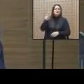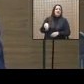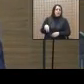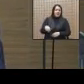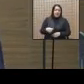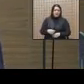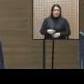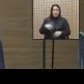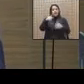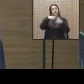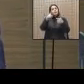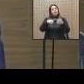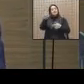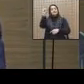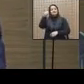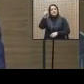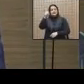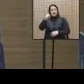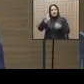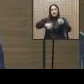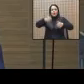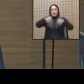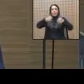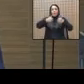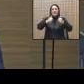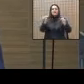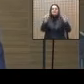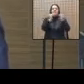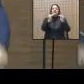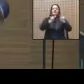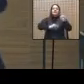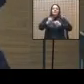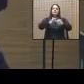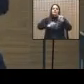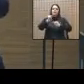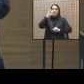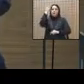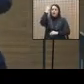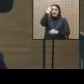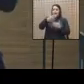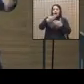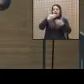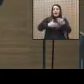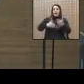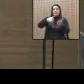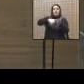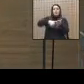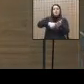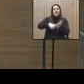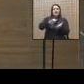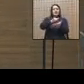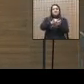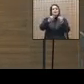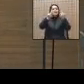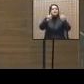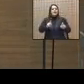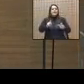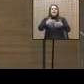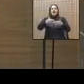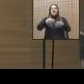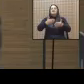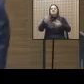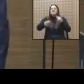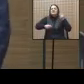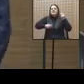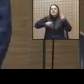Entonces sí, ¿cuál es el nivel de negociación política? Antes de, digamos, votar este dictamen y antes de, ¿qué vamos a